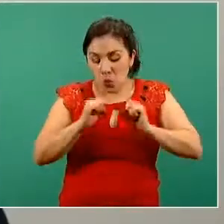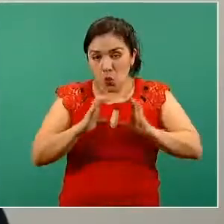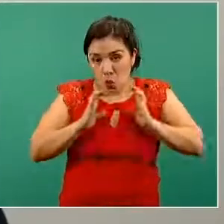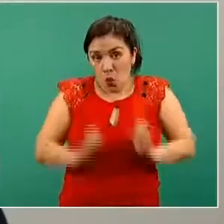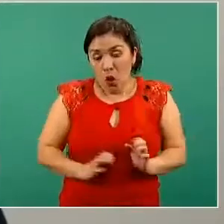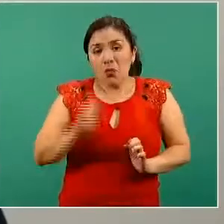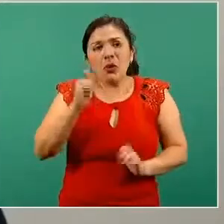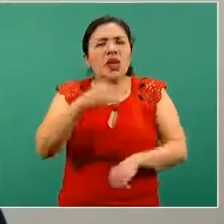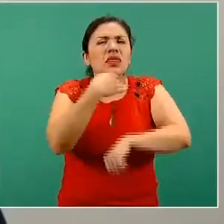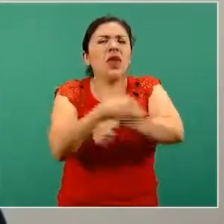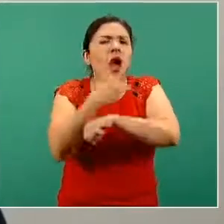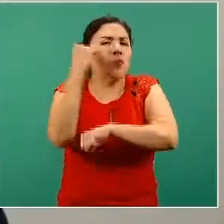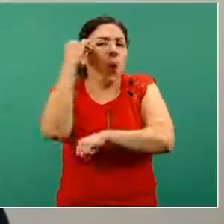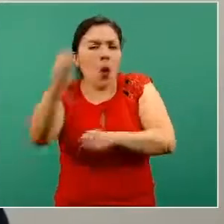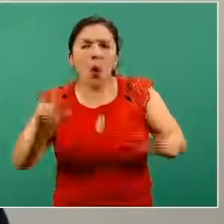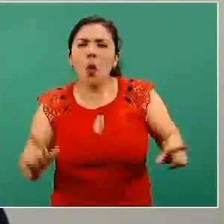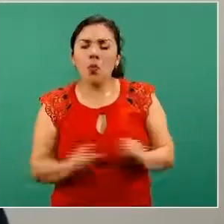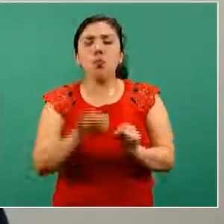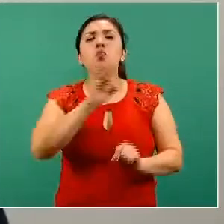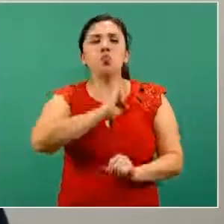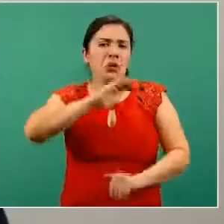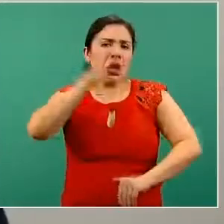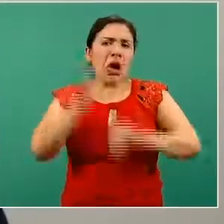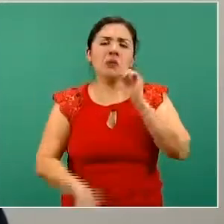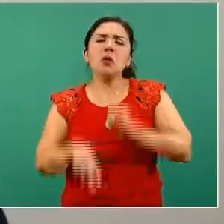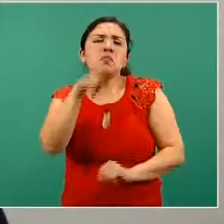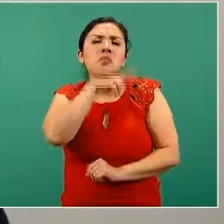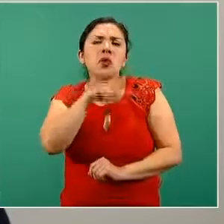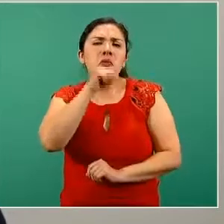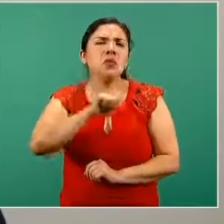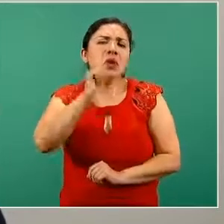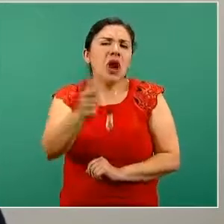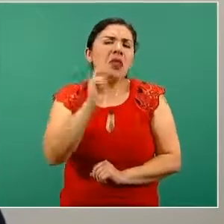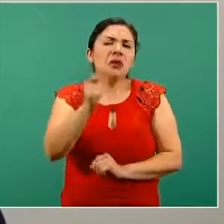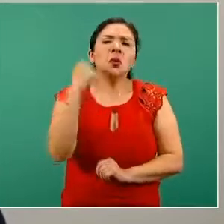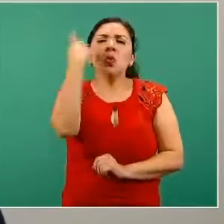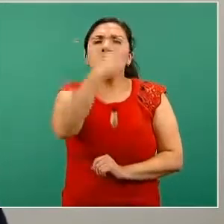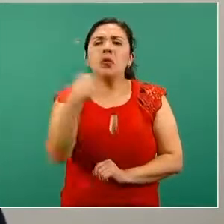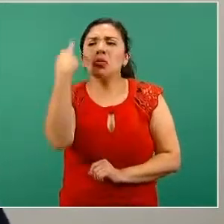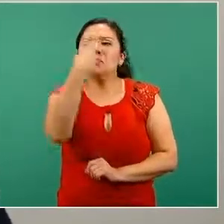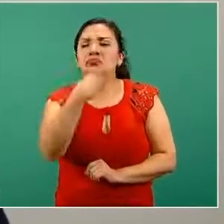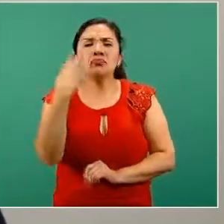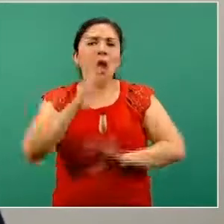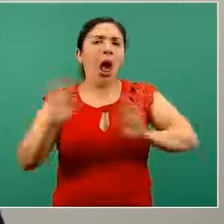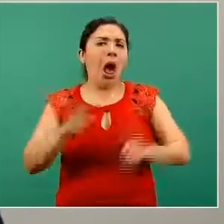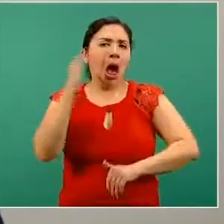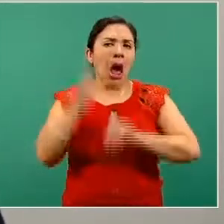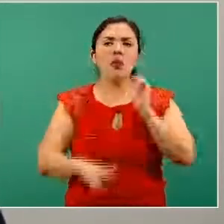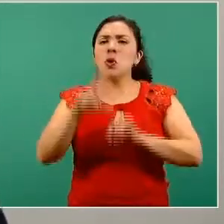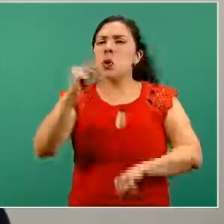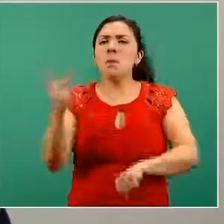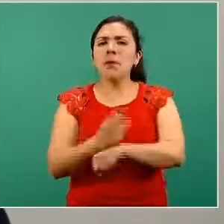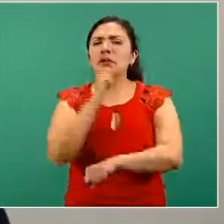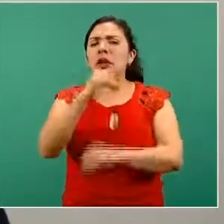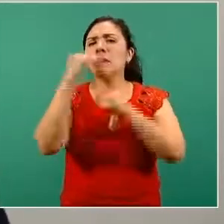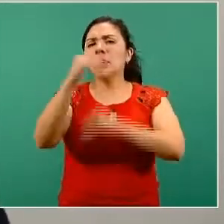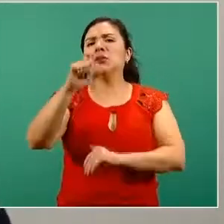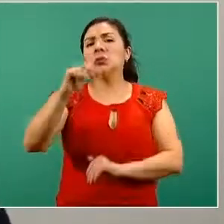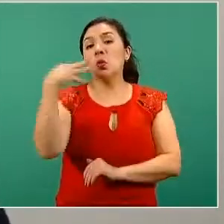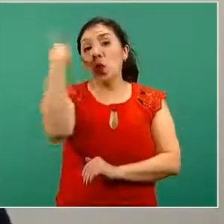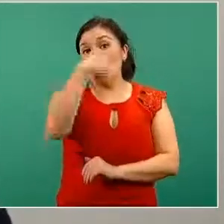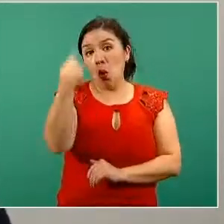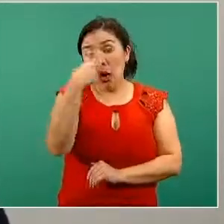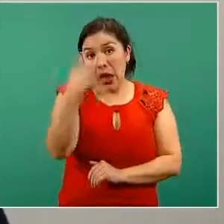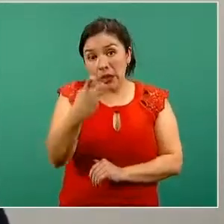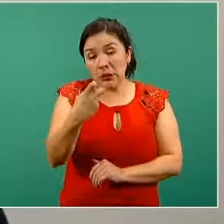es temporal y que puede solucionar sin mayor problema en las primeras horas. No pasa normalmente de 24, 48